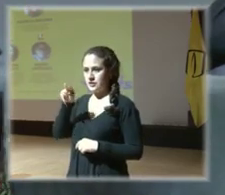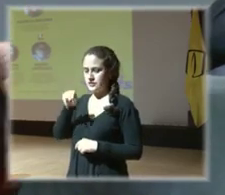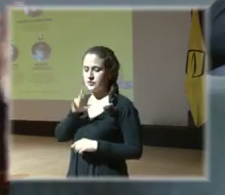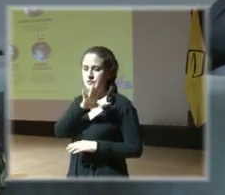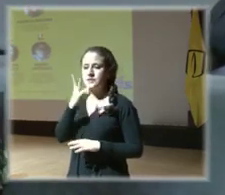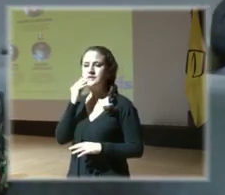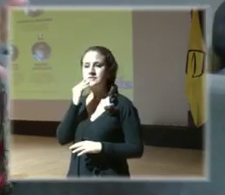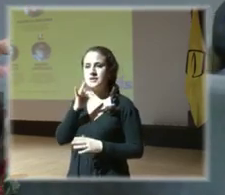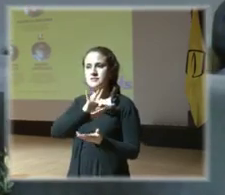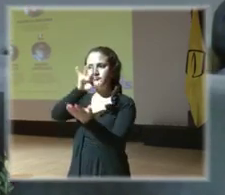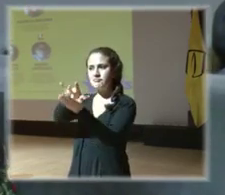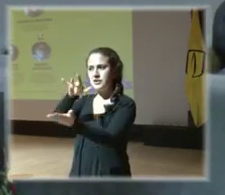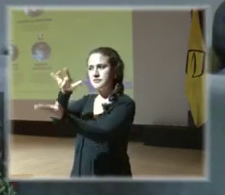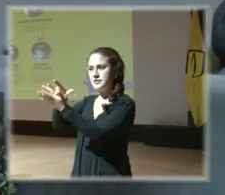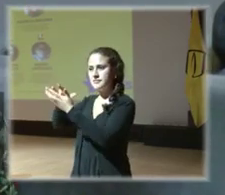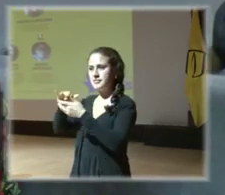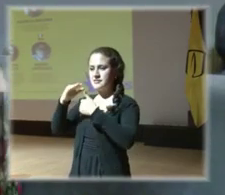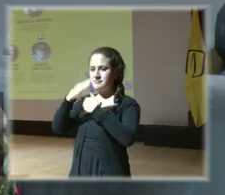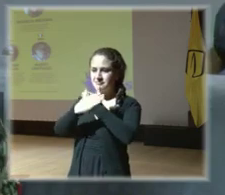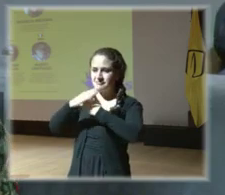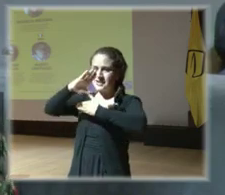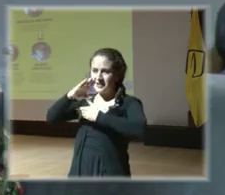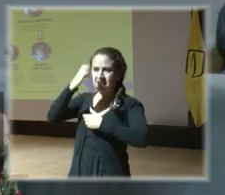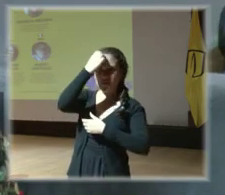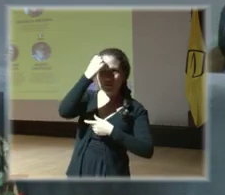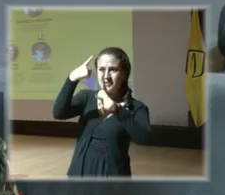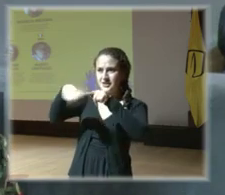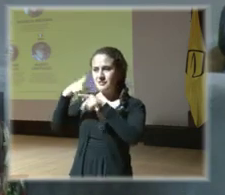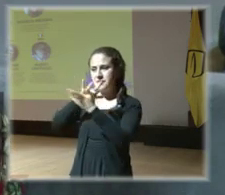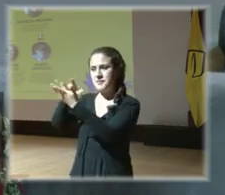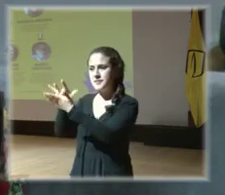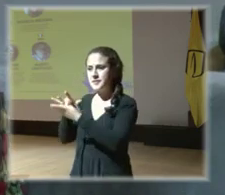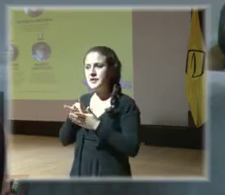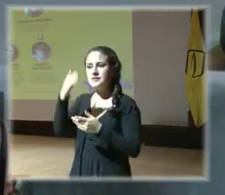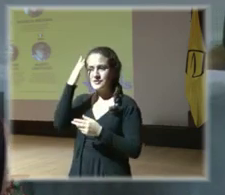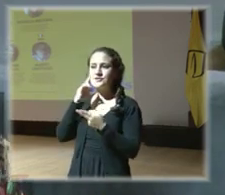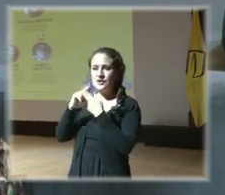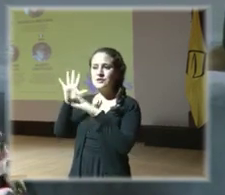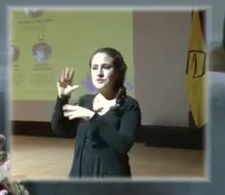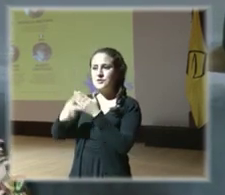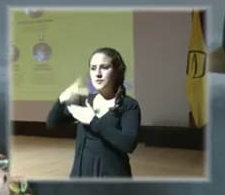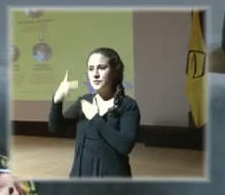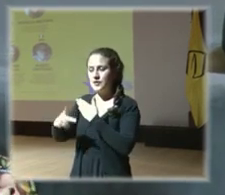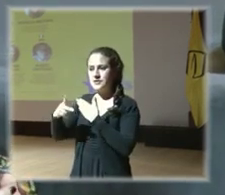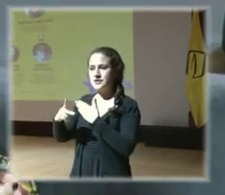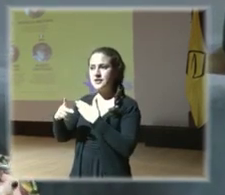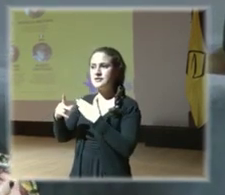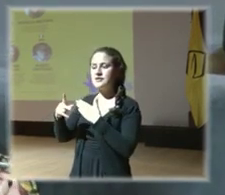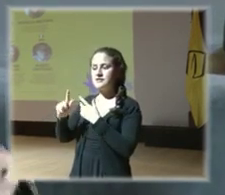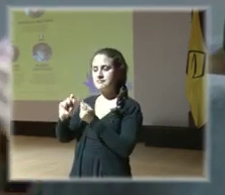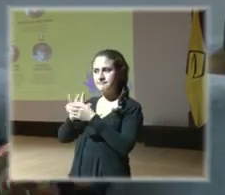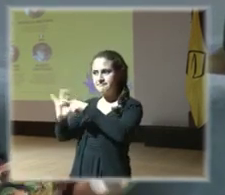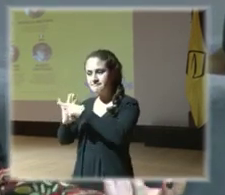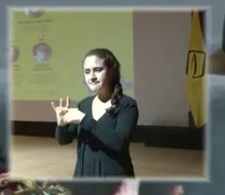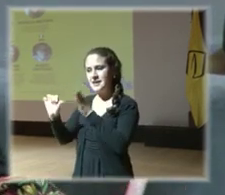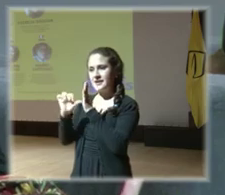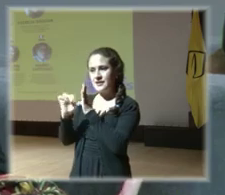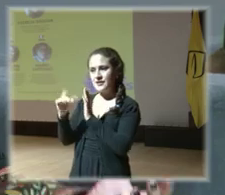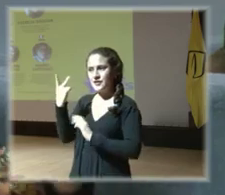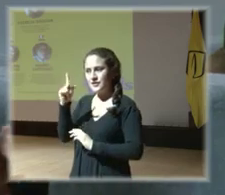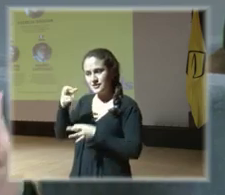tú viajas a diferentes continentes y conoces proyectos comunitarios que están intentando implementar el artículo 12 de una manera que